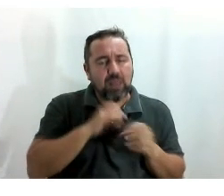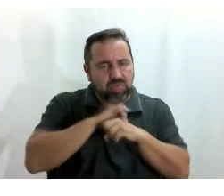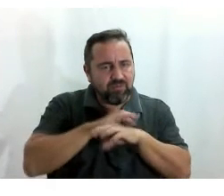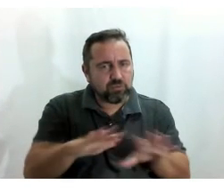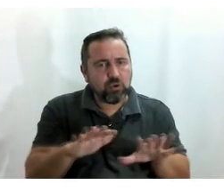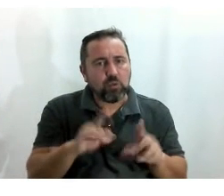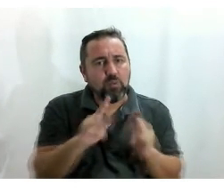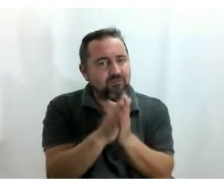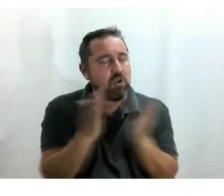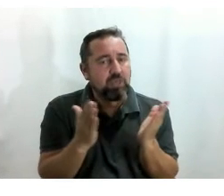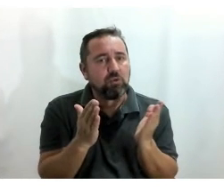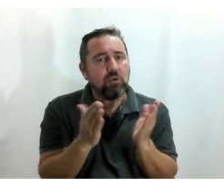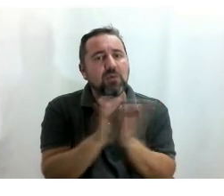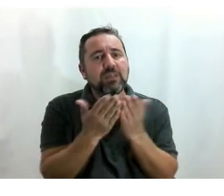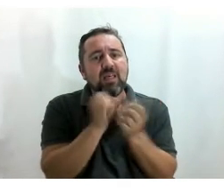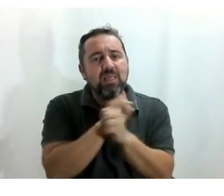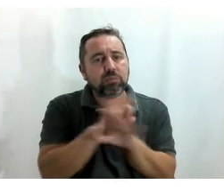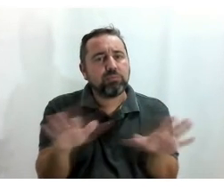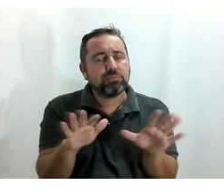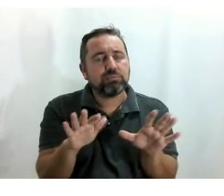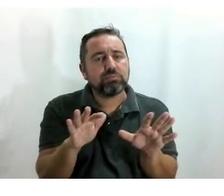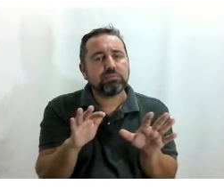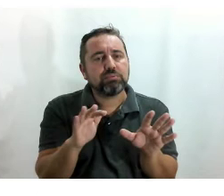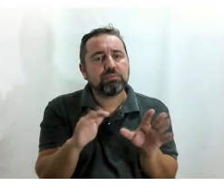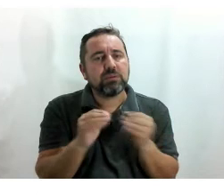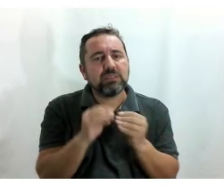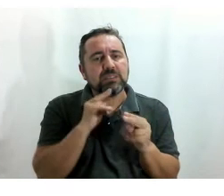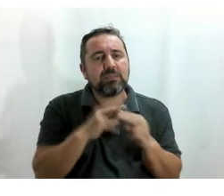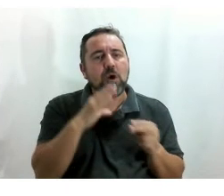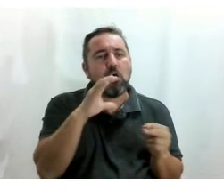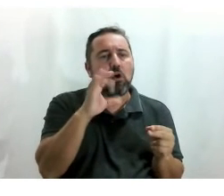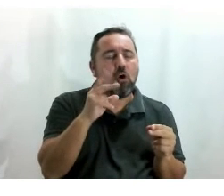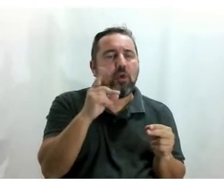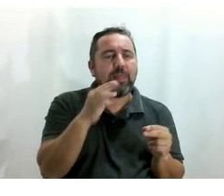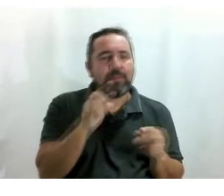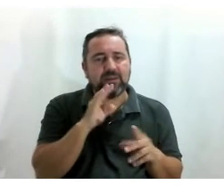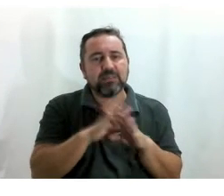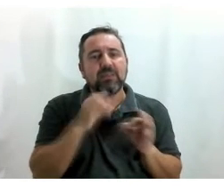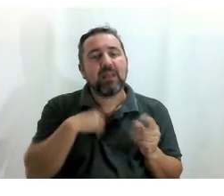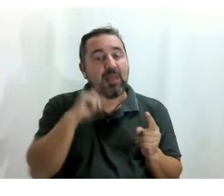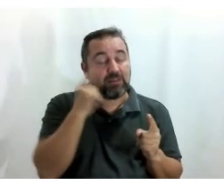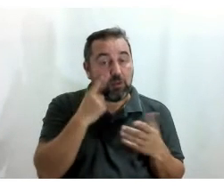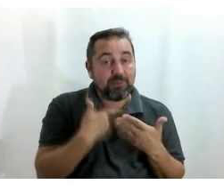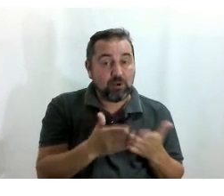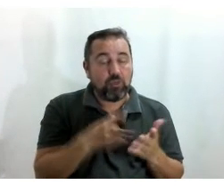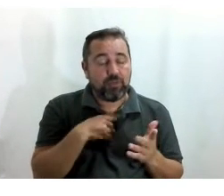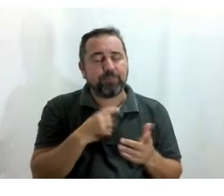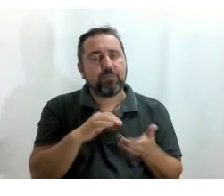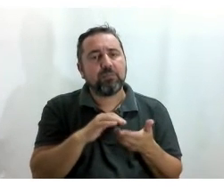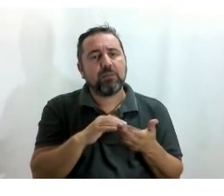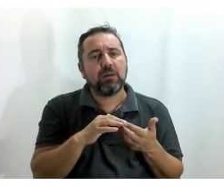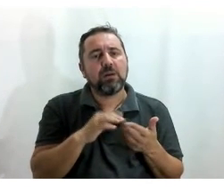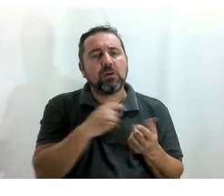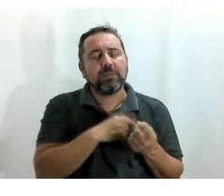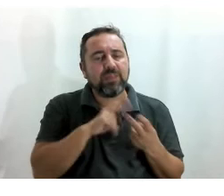el folleto divulgativo emitido por la CODEPEC, por la Comisión para la Detección Precoz de la